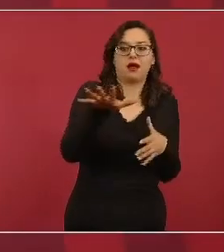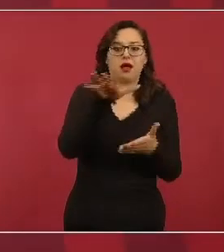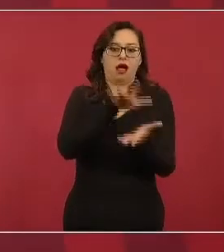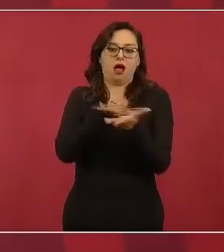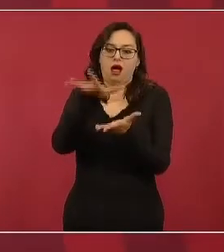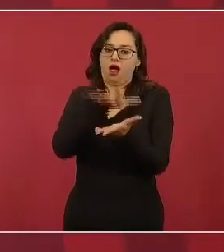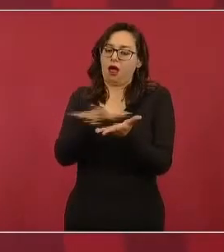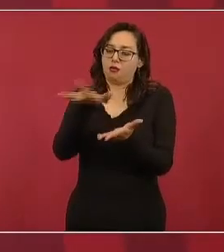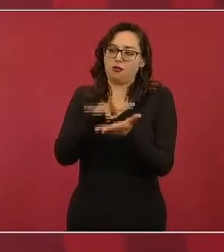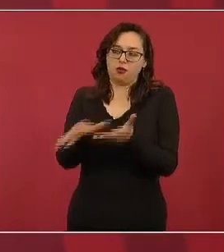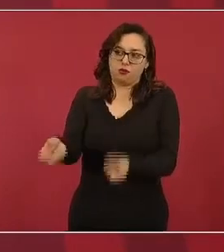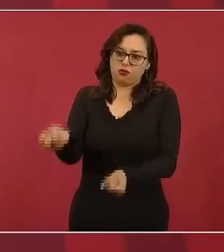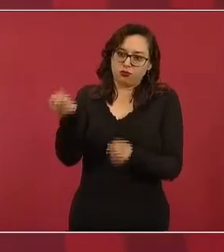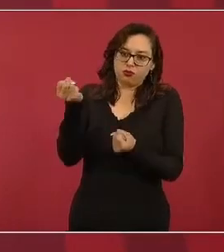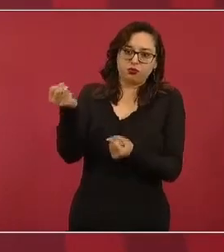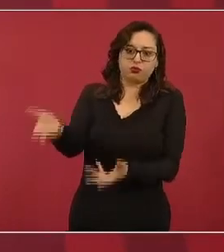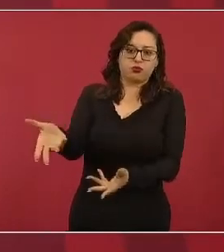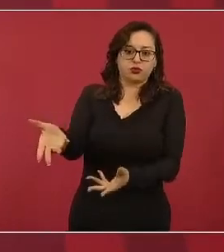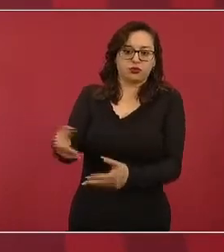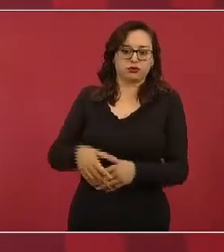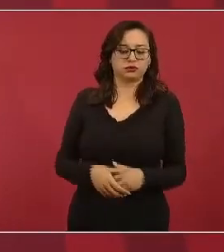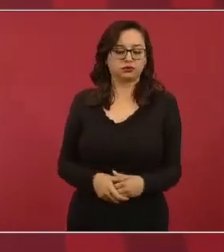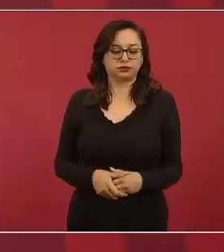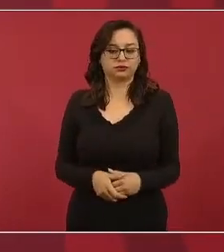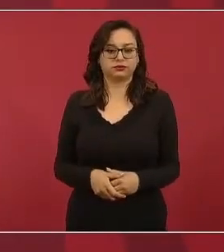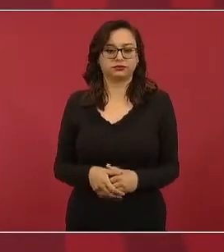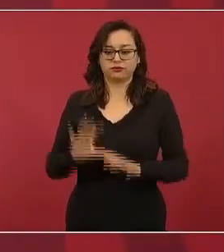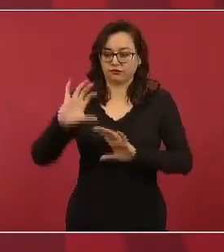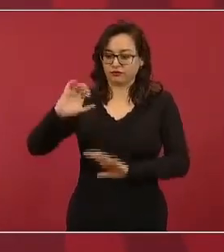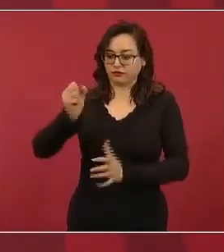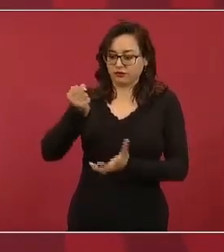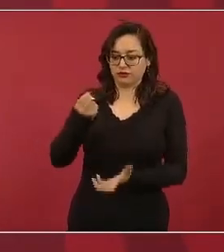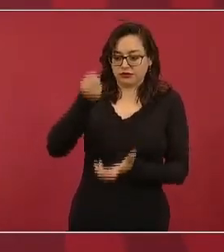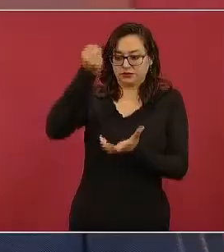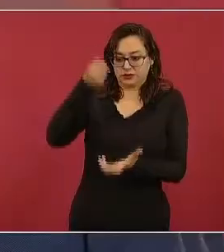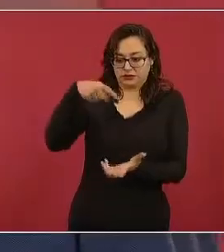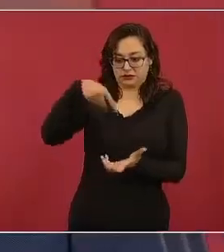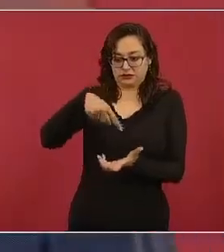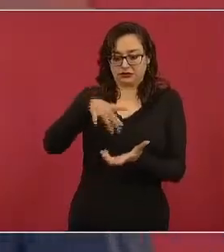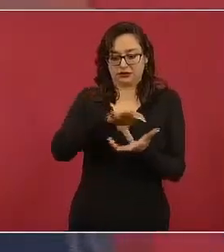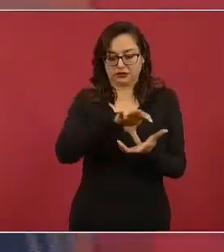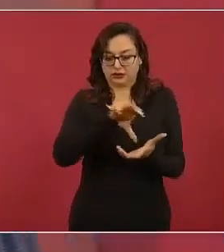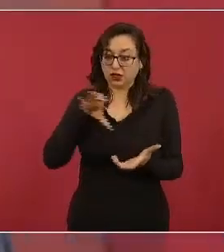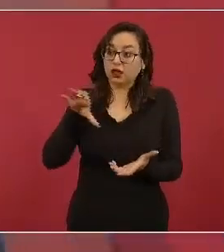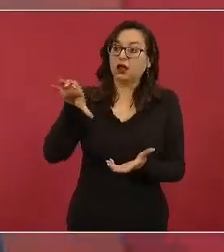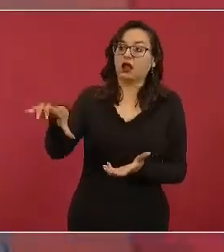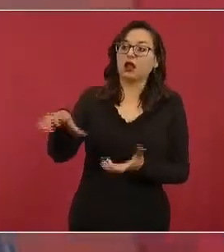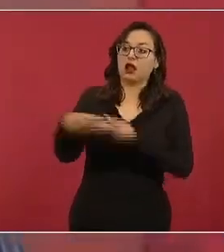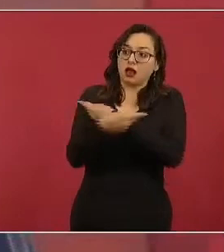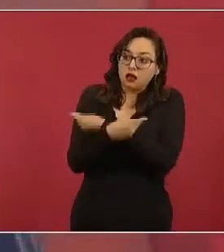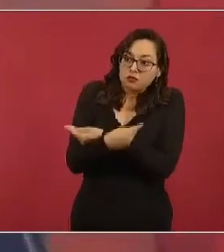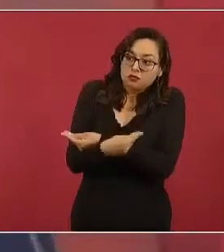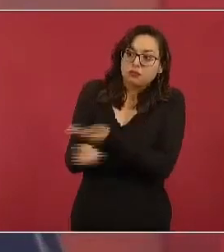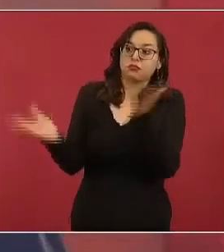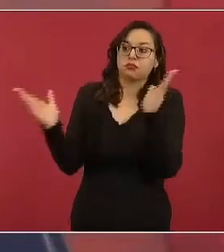Están recibiendo apoyo del presupuesto el 70%